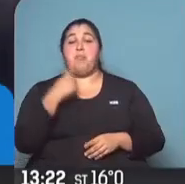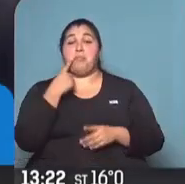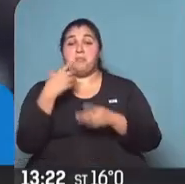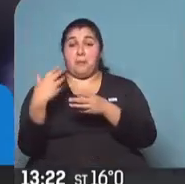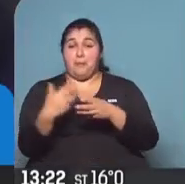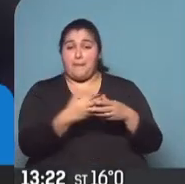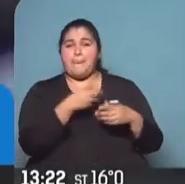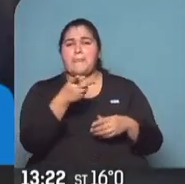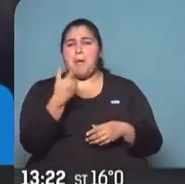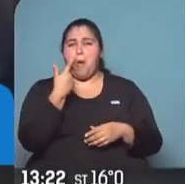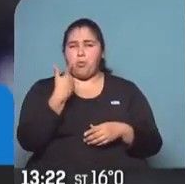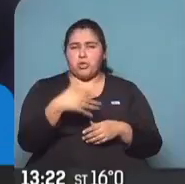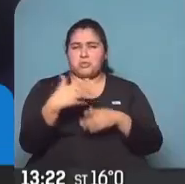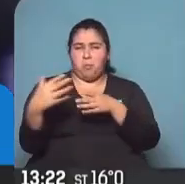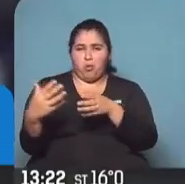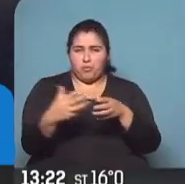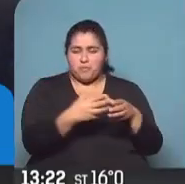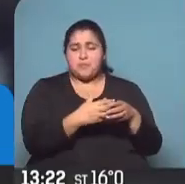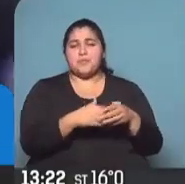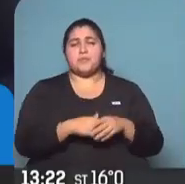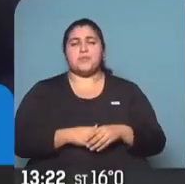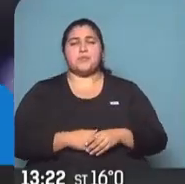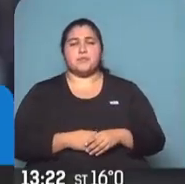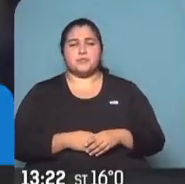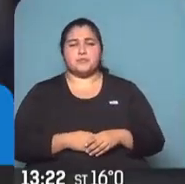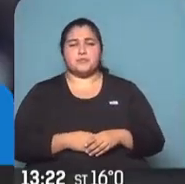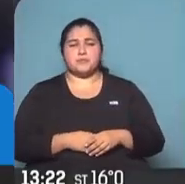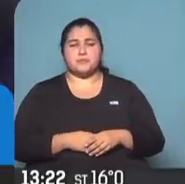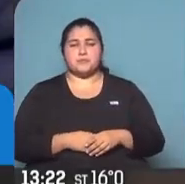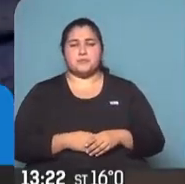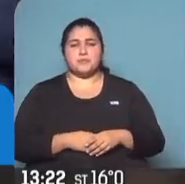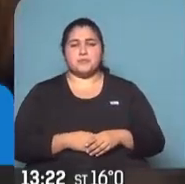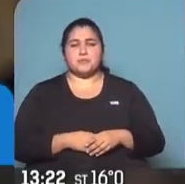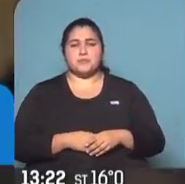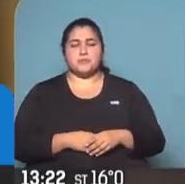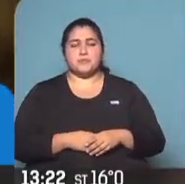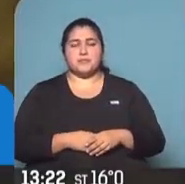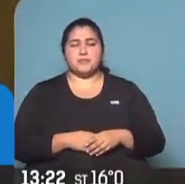se aproxima rendir honores a las autoridades